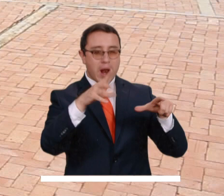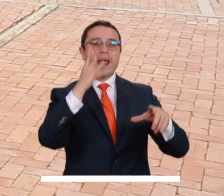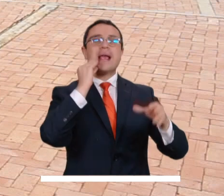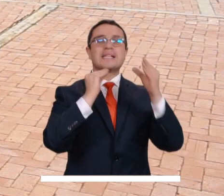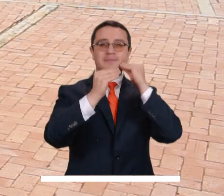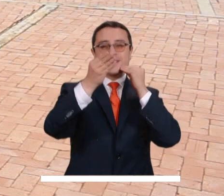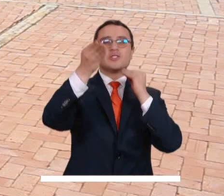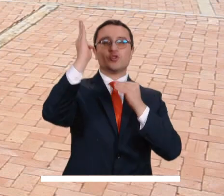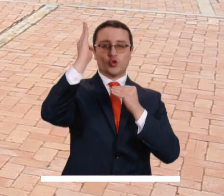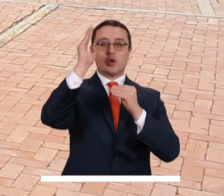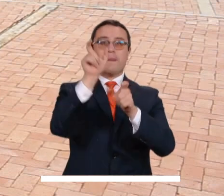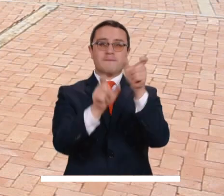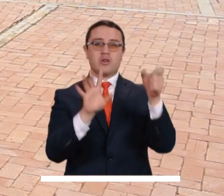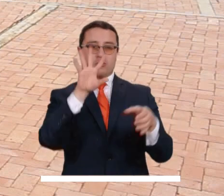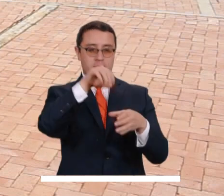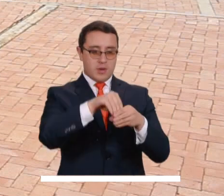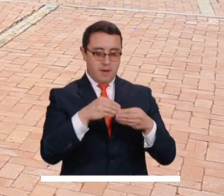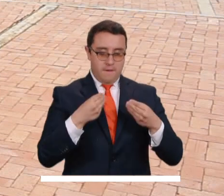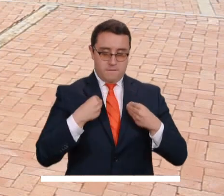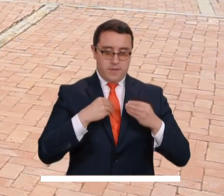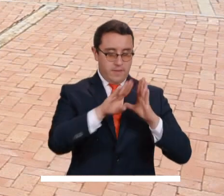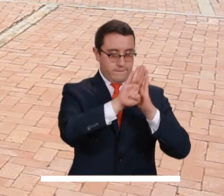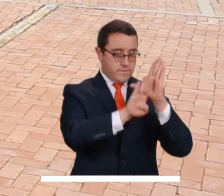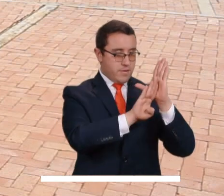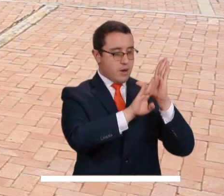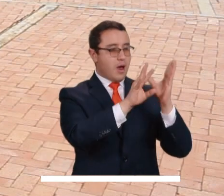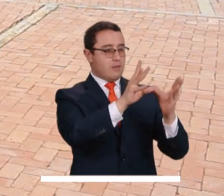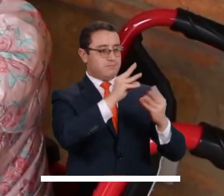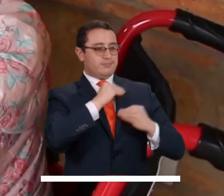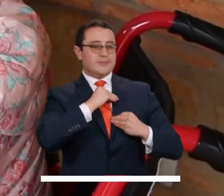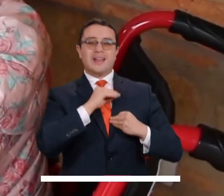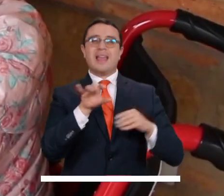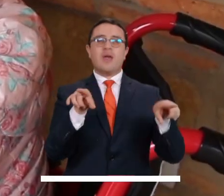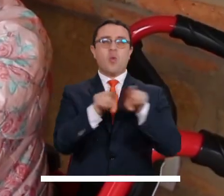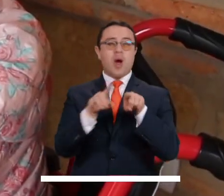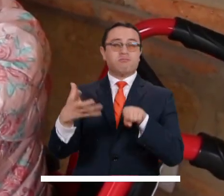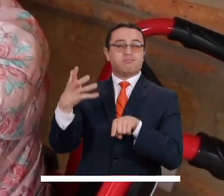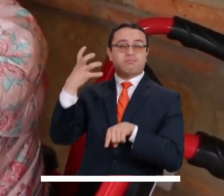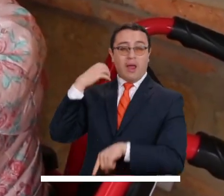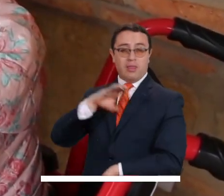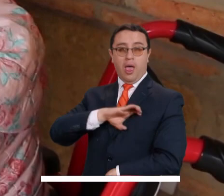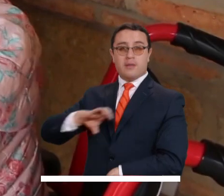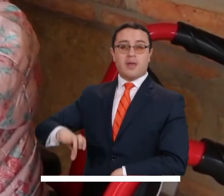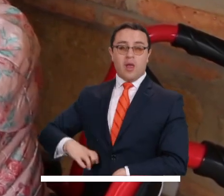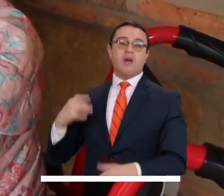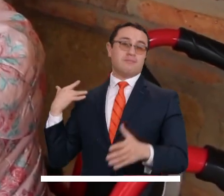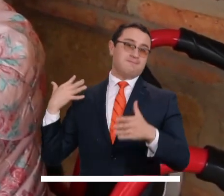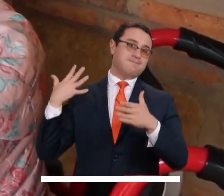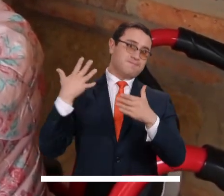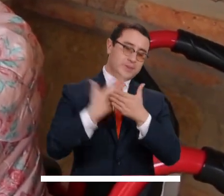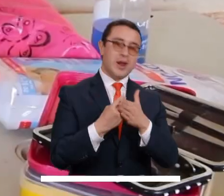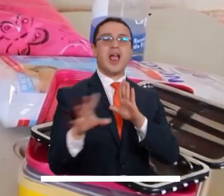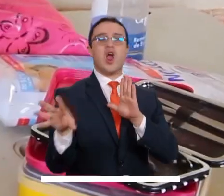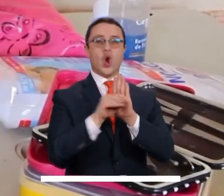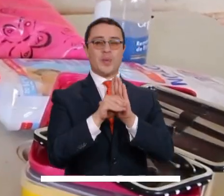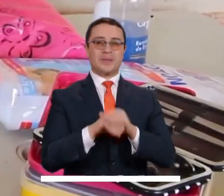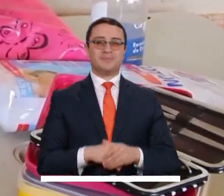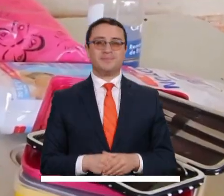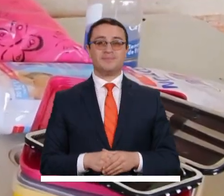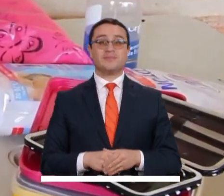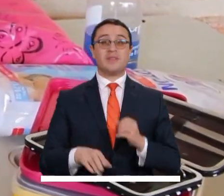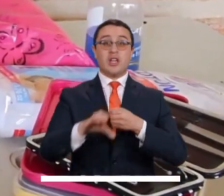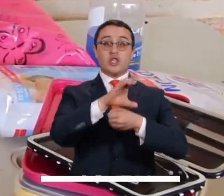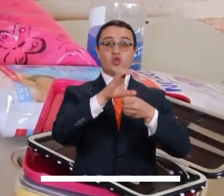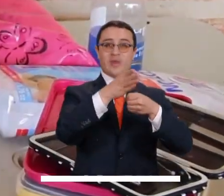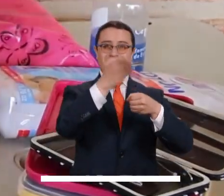grupo de personas viviendo el Evangelio como los primeros cristianos. Según el padre Arcesio, la Ciudad de Dios no recibe